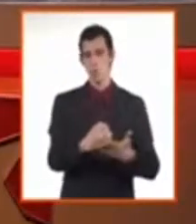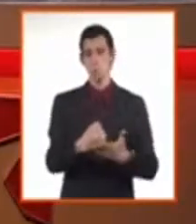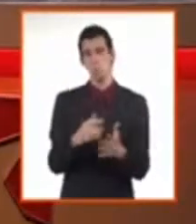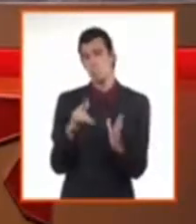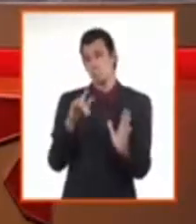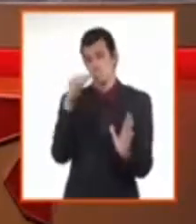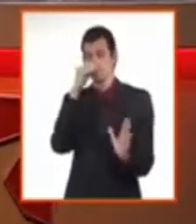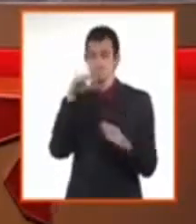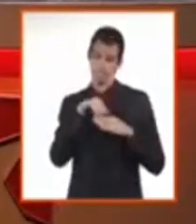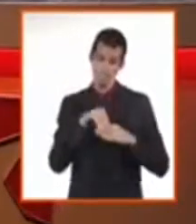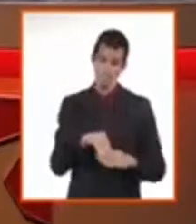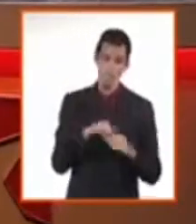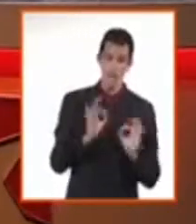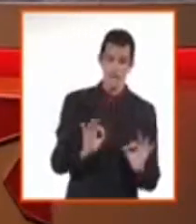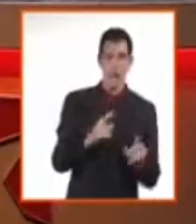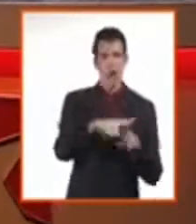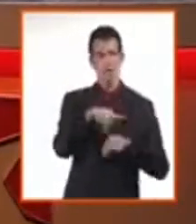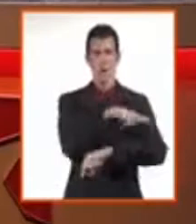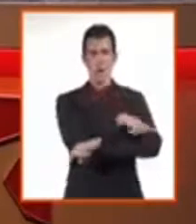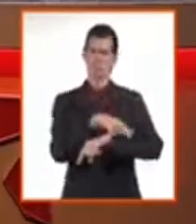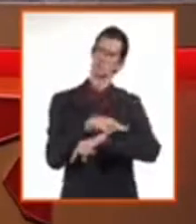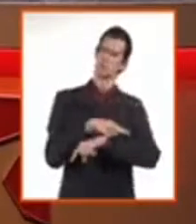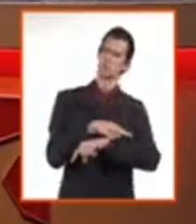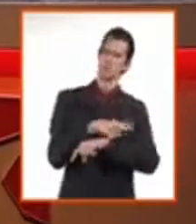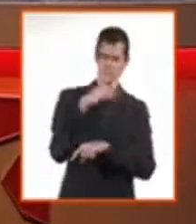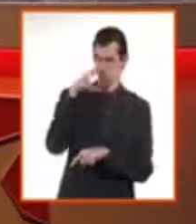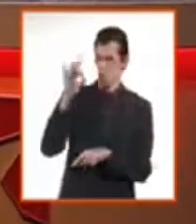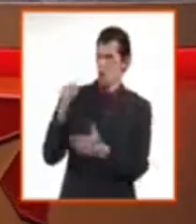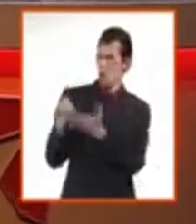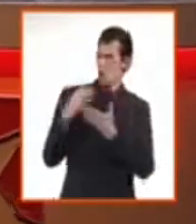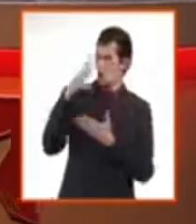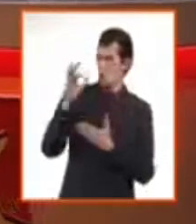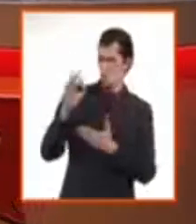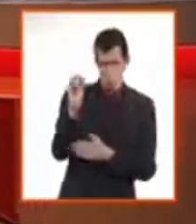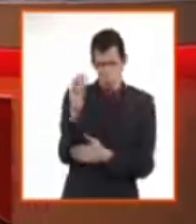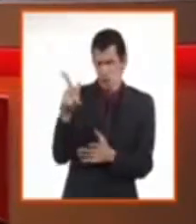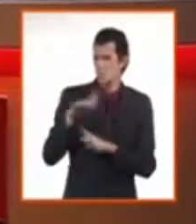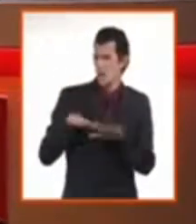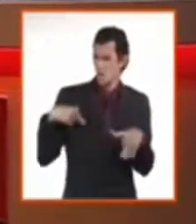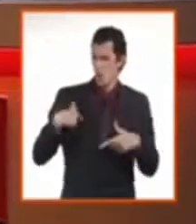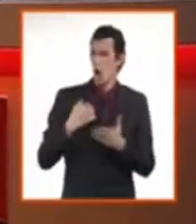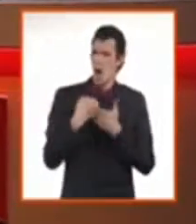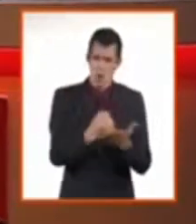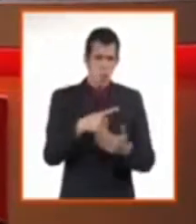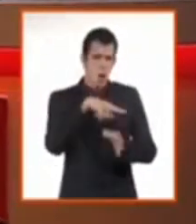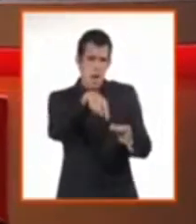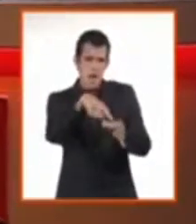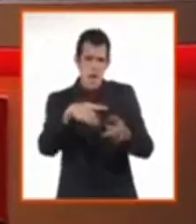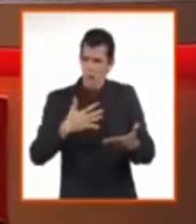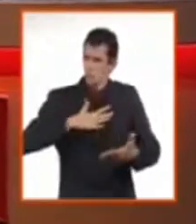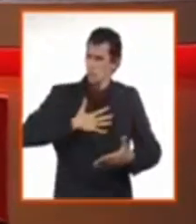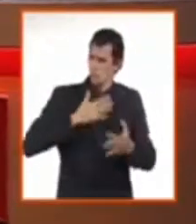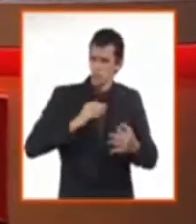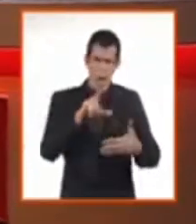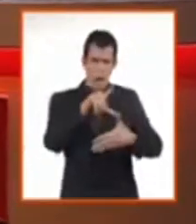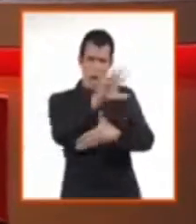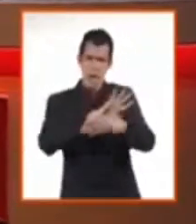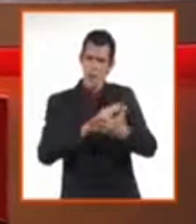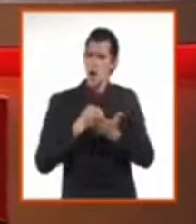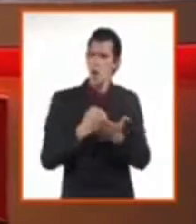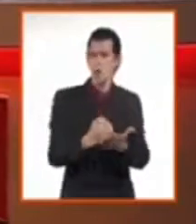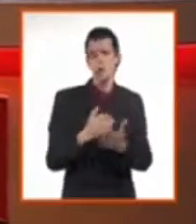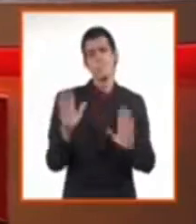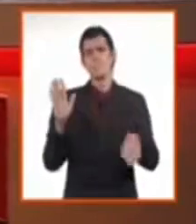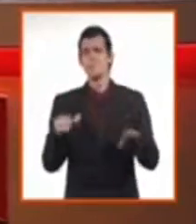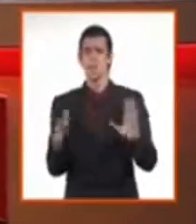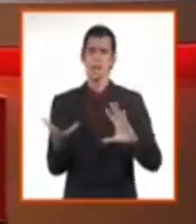caribe y que será un acontecimiento que ya dependientemente claro evidentemente de los tintes políticos de los gobiernos que